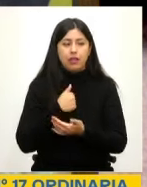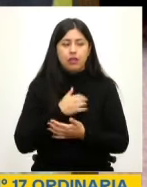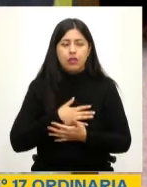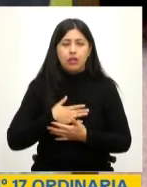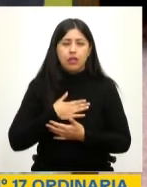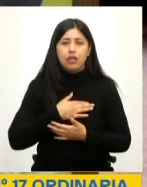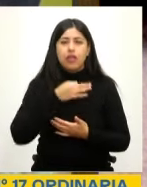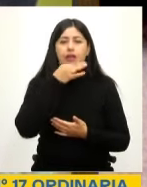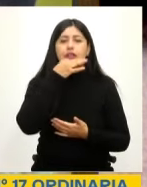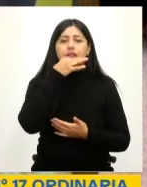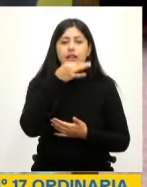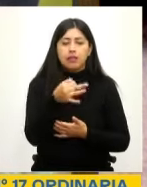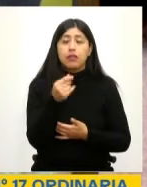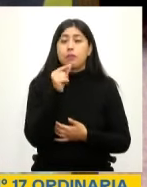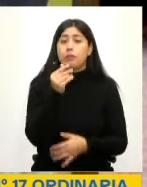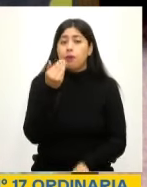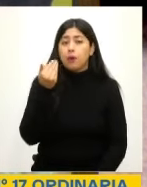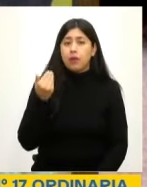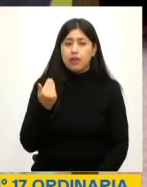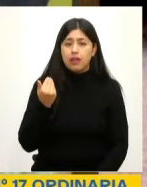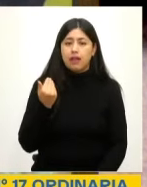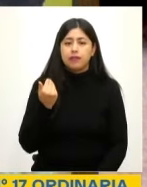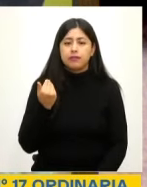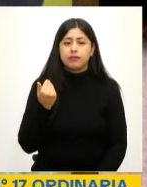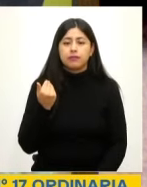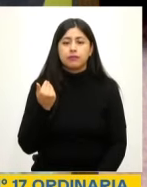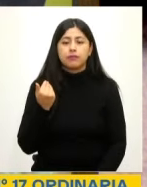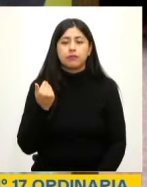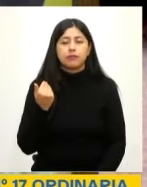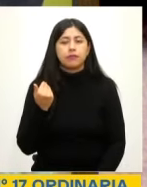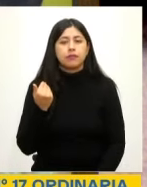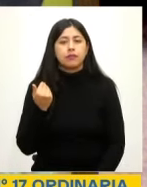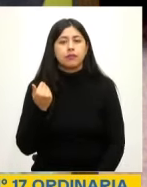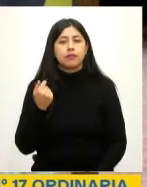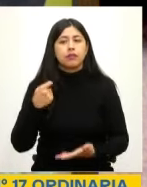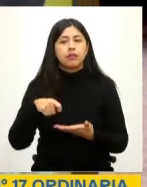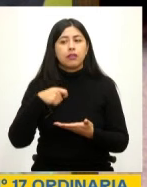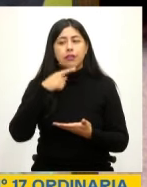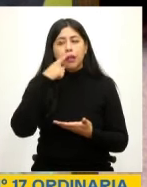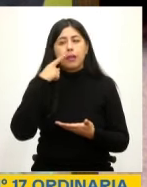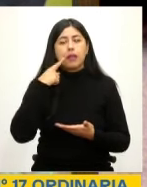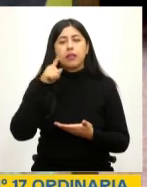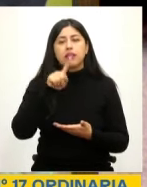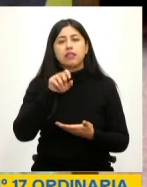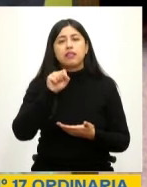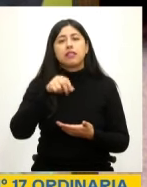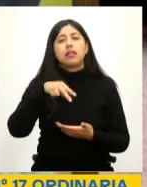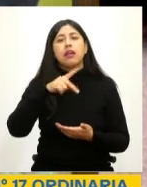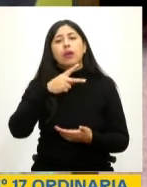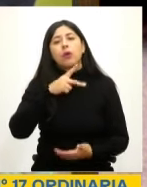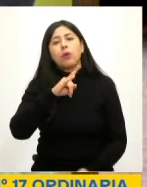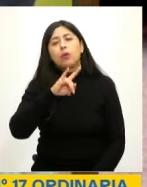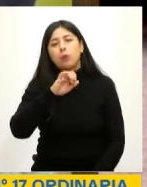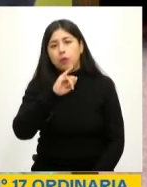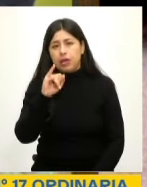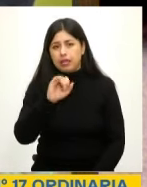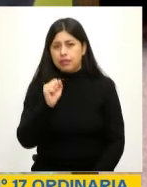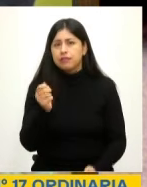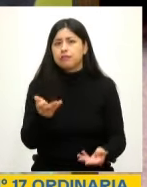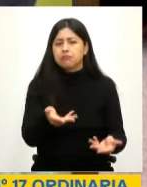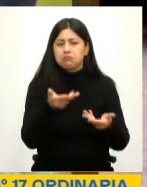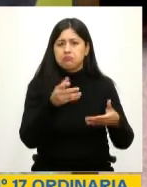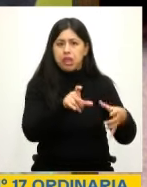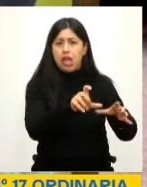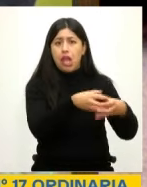que hace pocos minutos junto con el senador sangüesa recibíamos a una delegación muy importante de